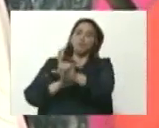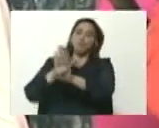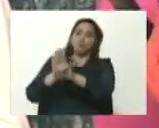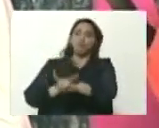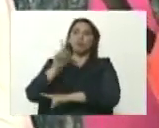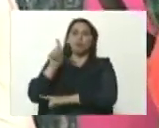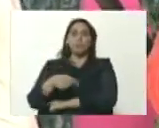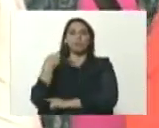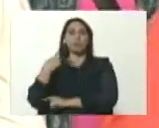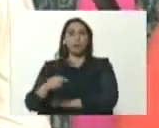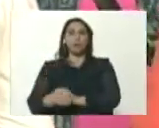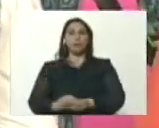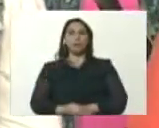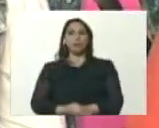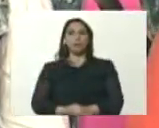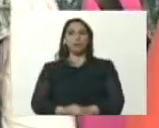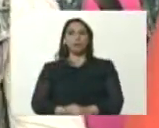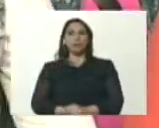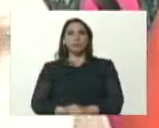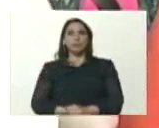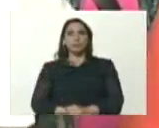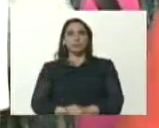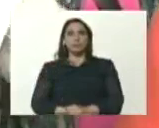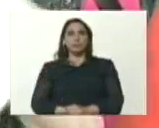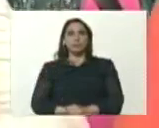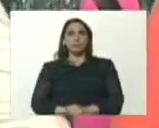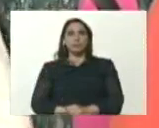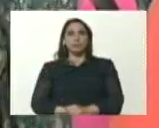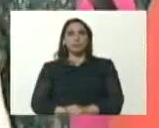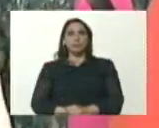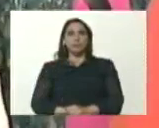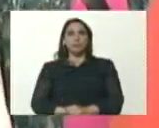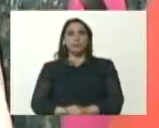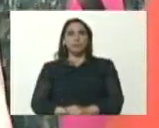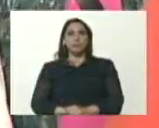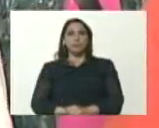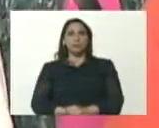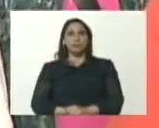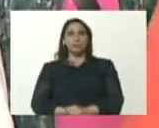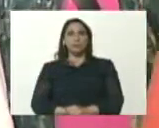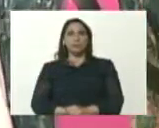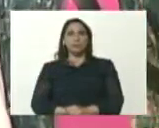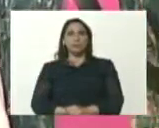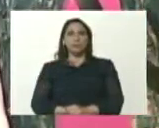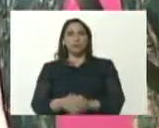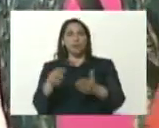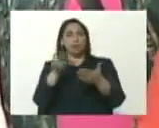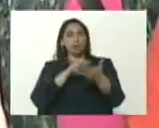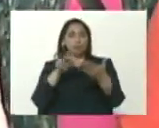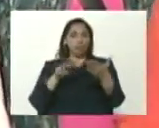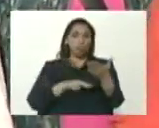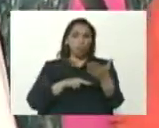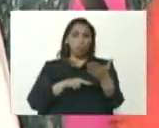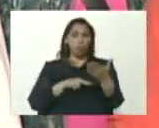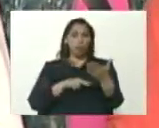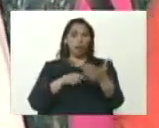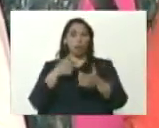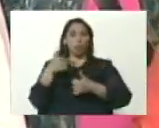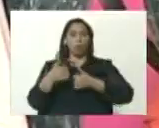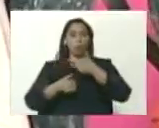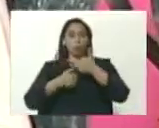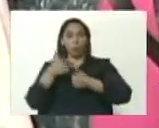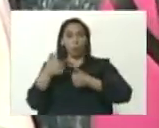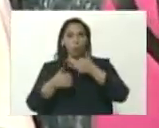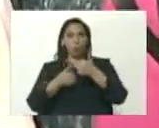tenemos, presidente, un círculo de lectura, presidente, el cual